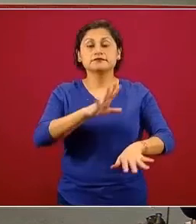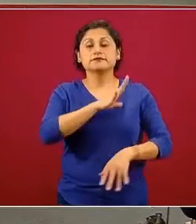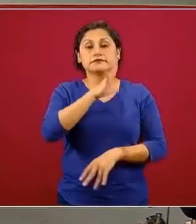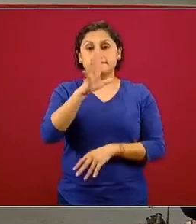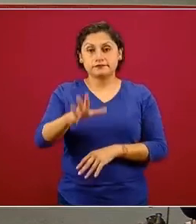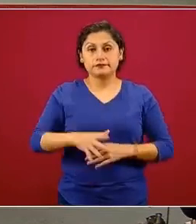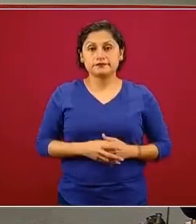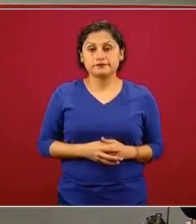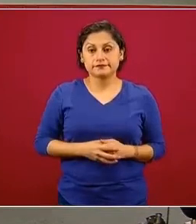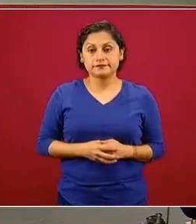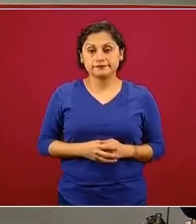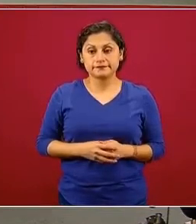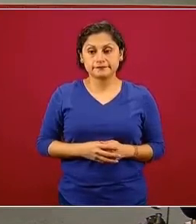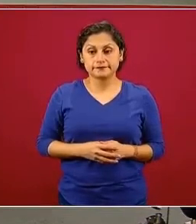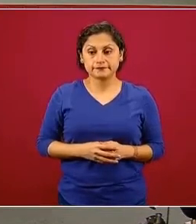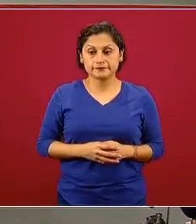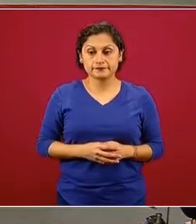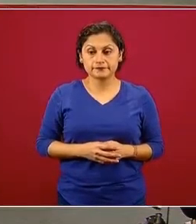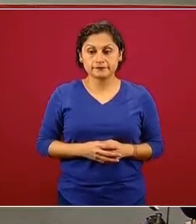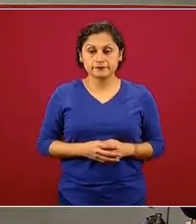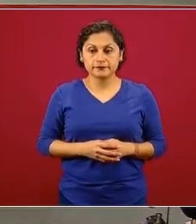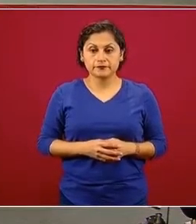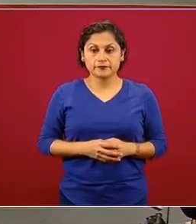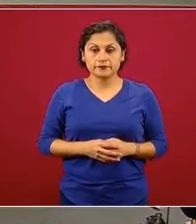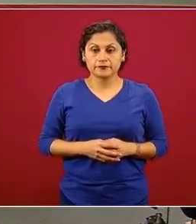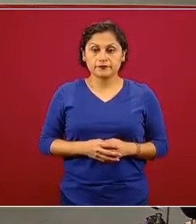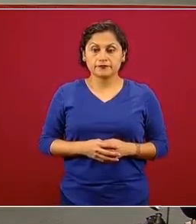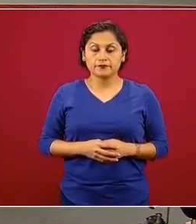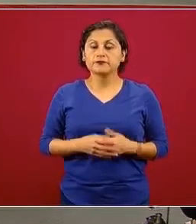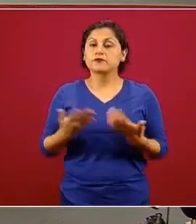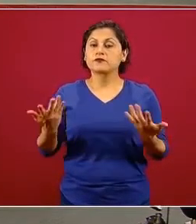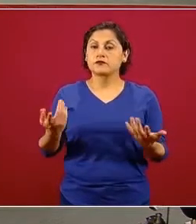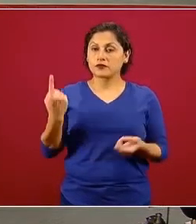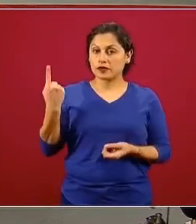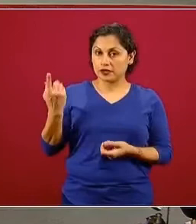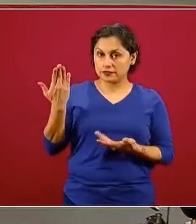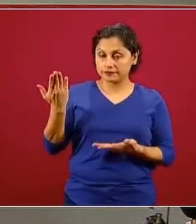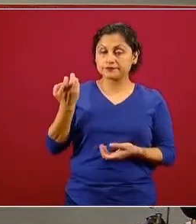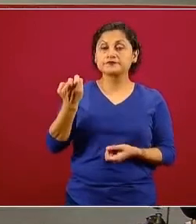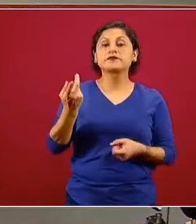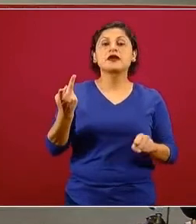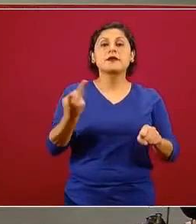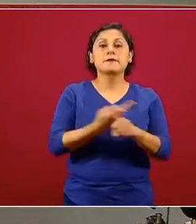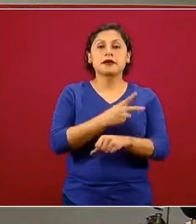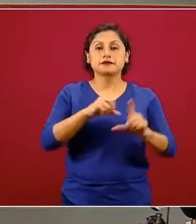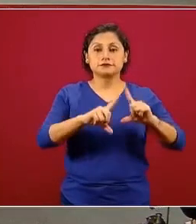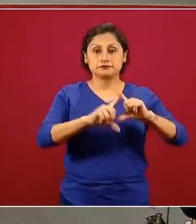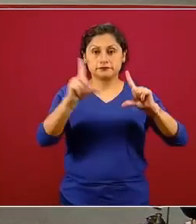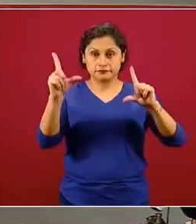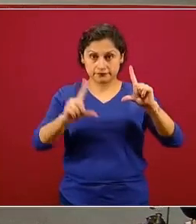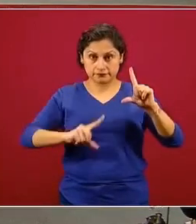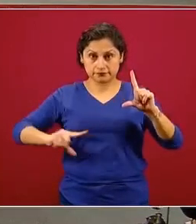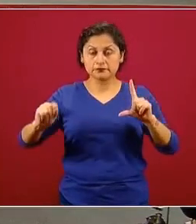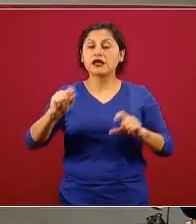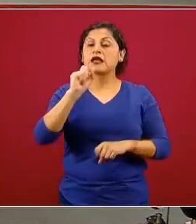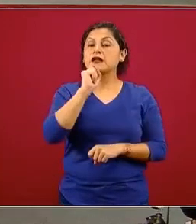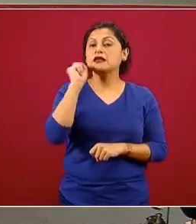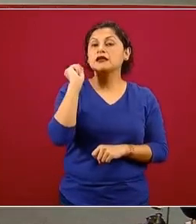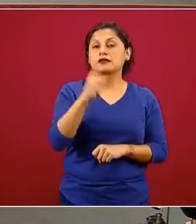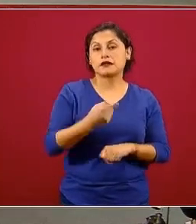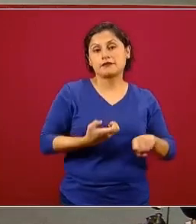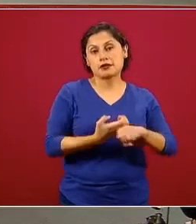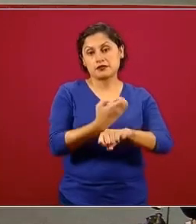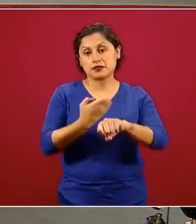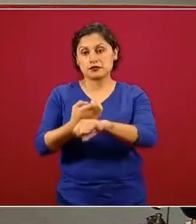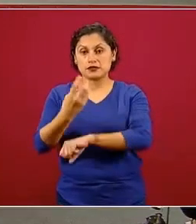Y vamos a ver la información sobre la situación en nuestro país y la situación en 3 estados de la República. Esta